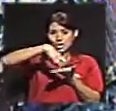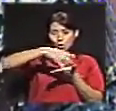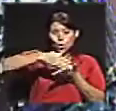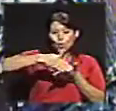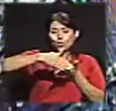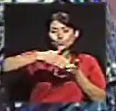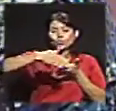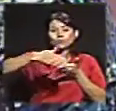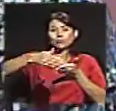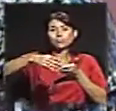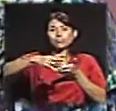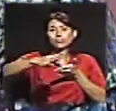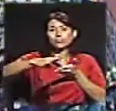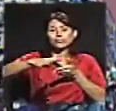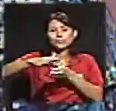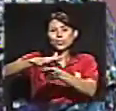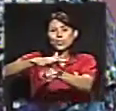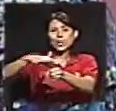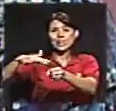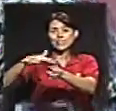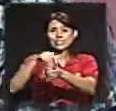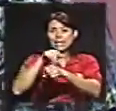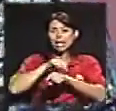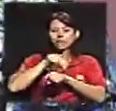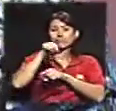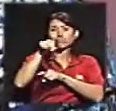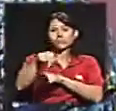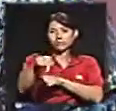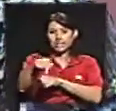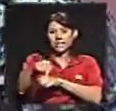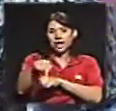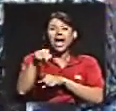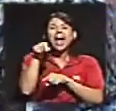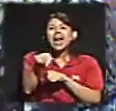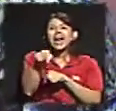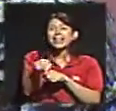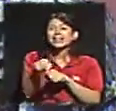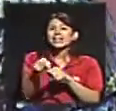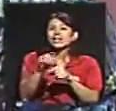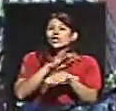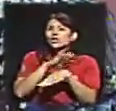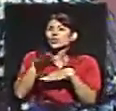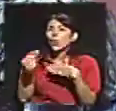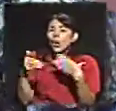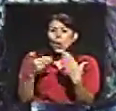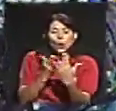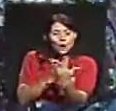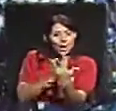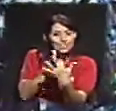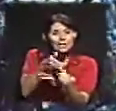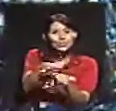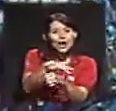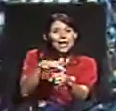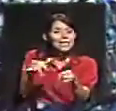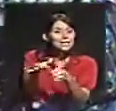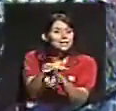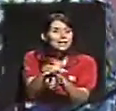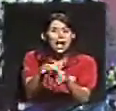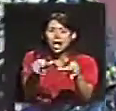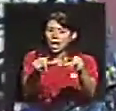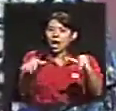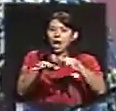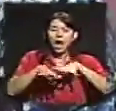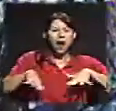que, digamos, tiene todo el acceso a la isla, es por área pública, tiene sus